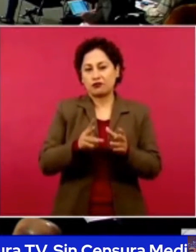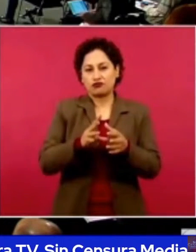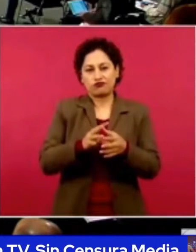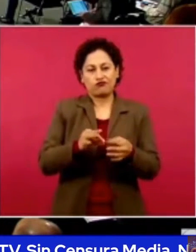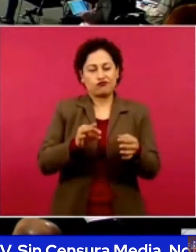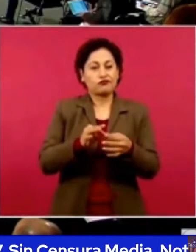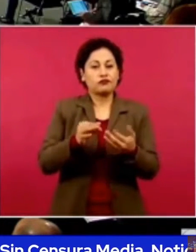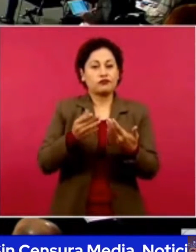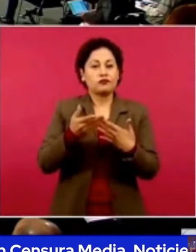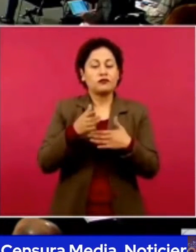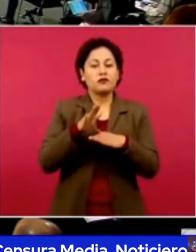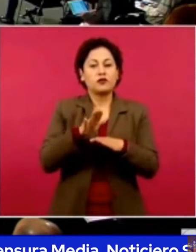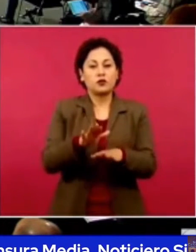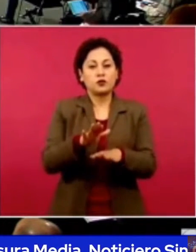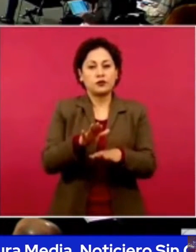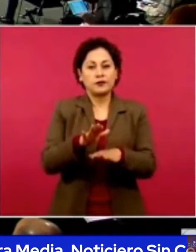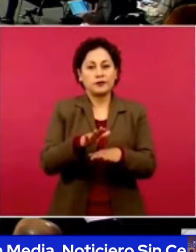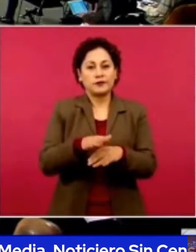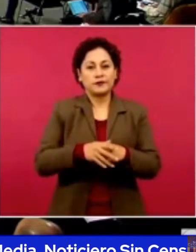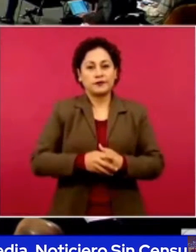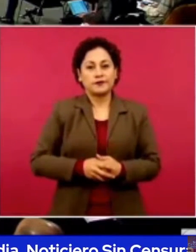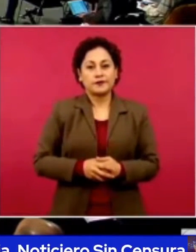de